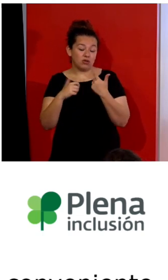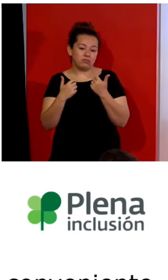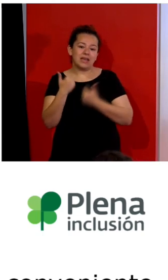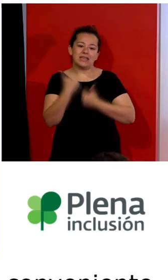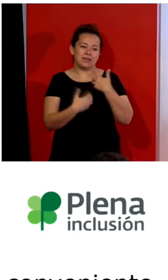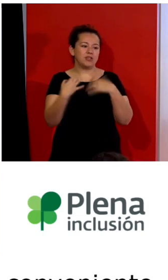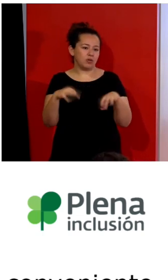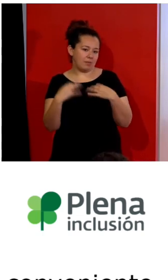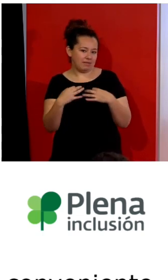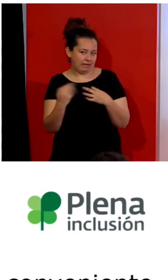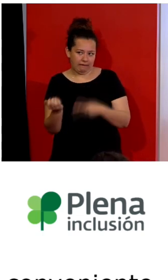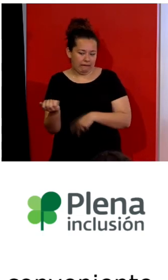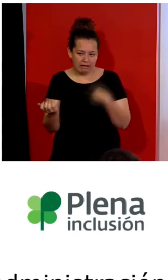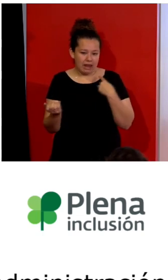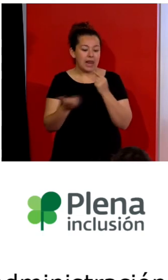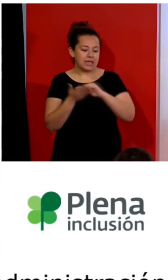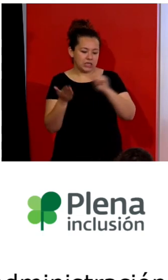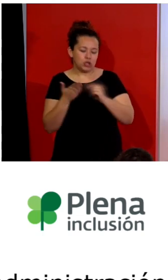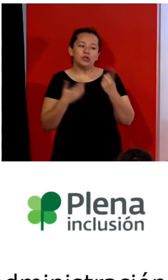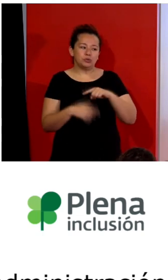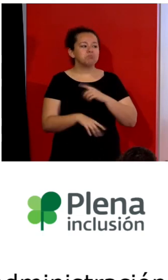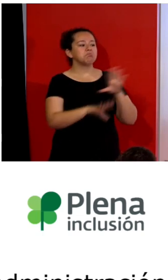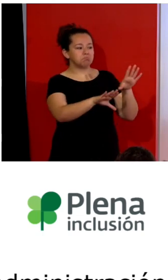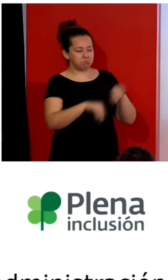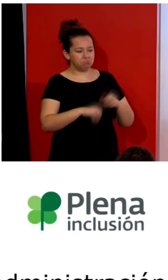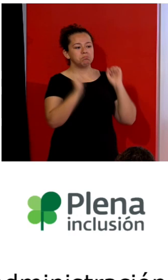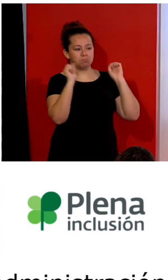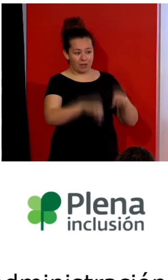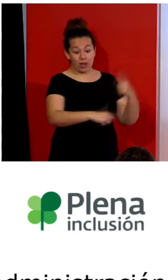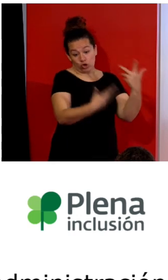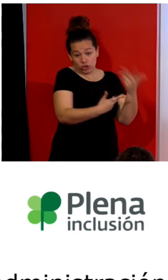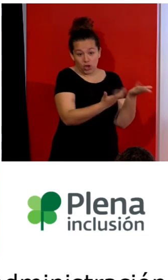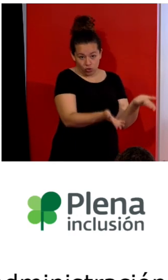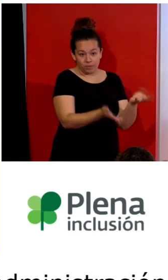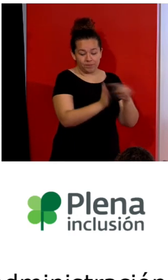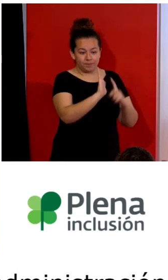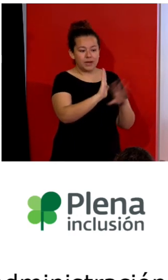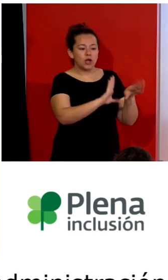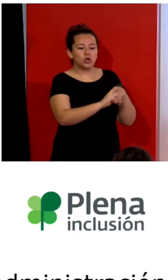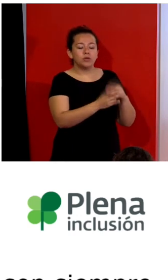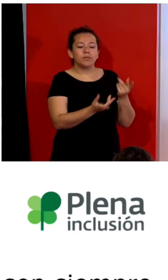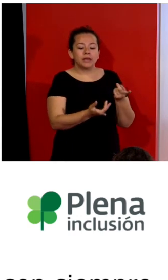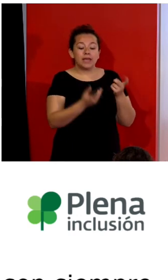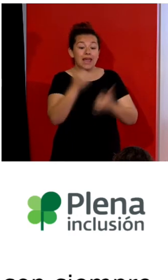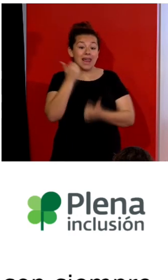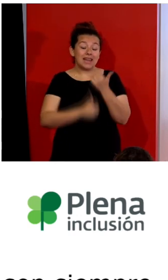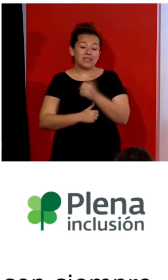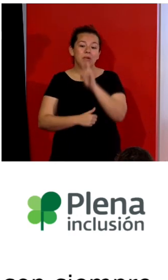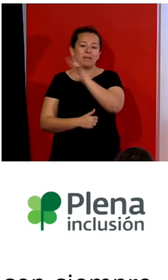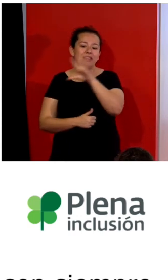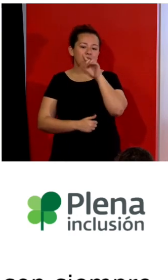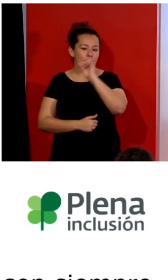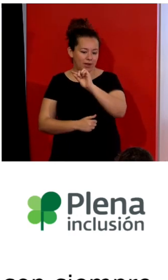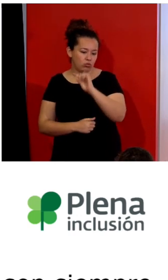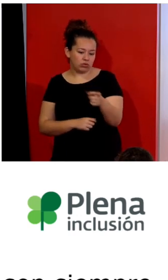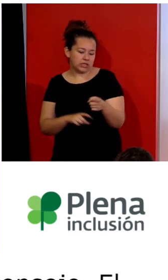son siempre escritos, con lo cual aceptamos perfectamente su consejo. Y el examen en concreto es un examen de 25 preguntas